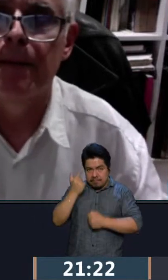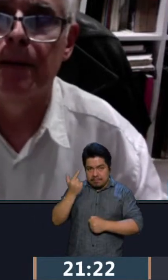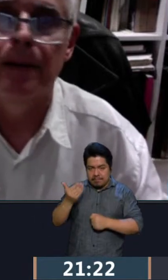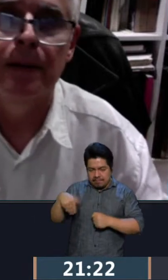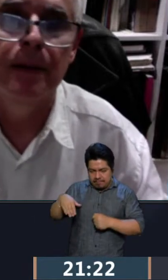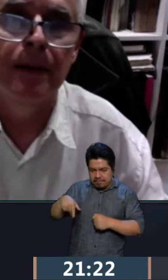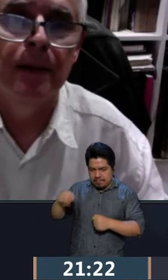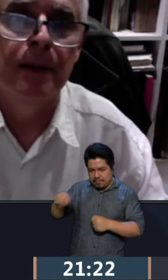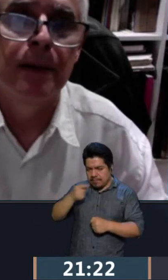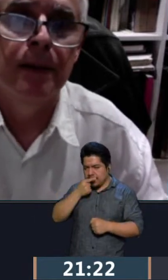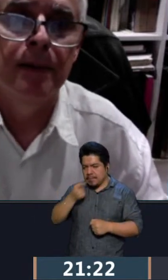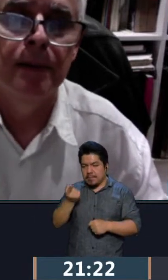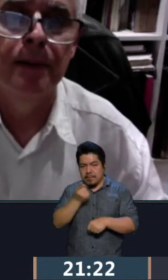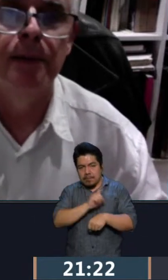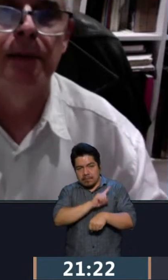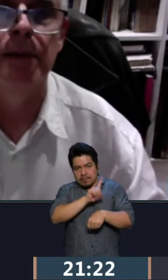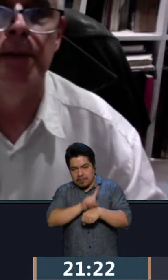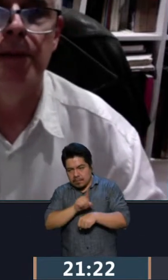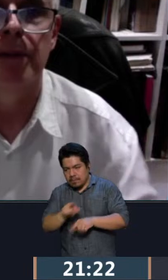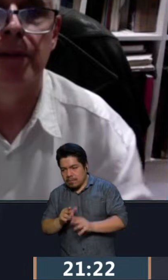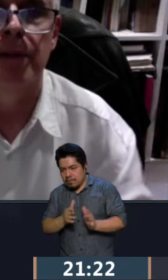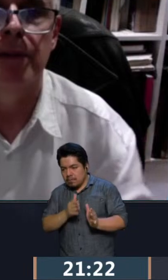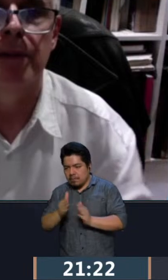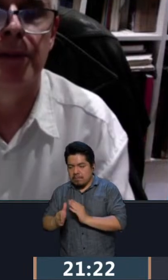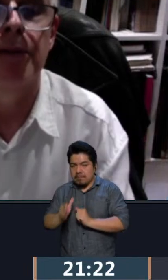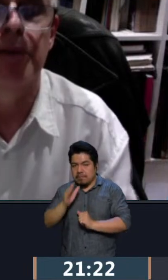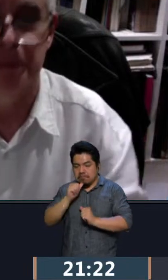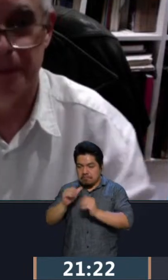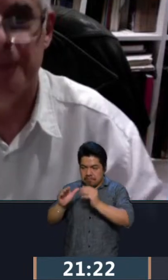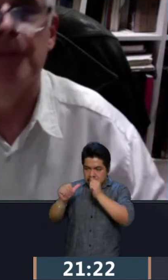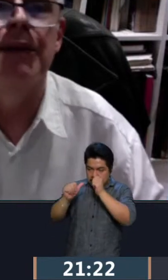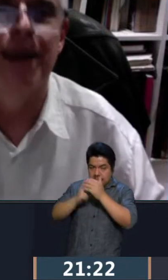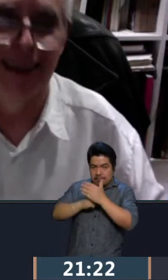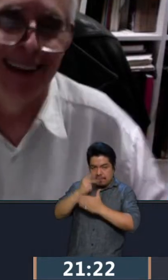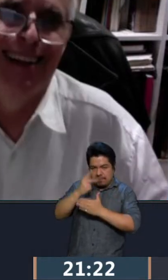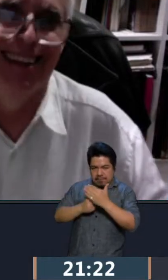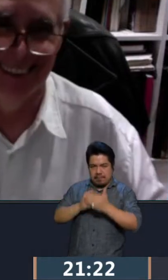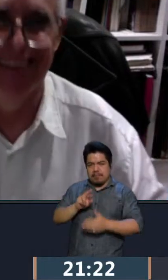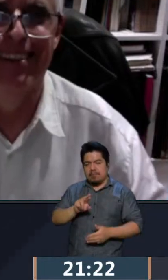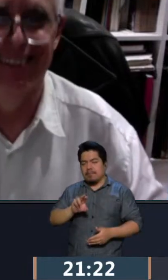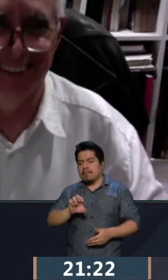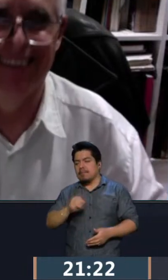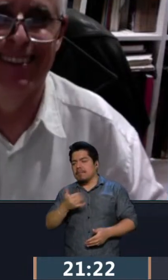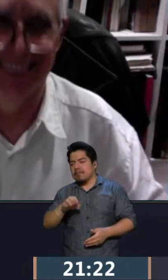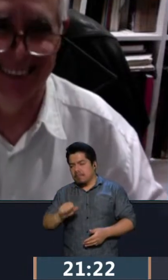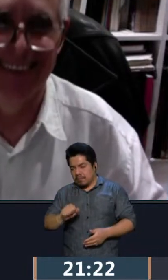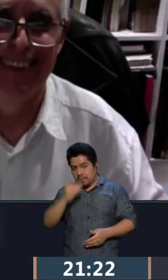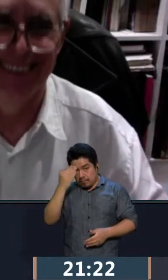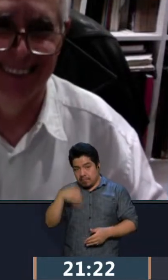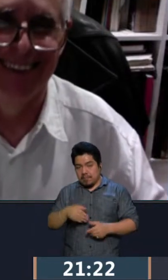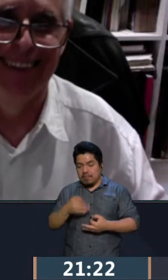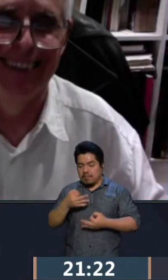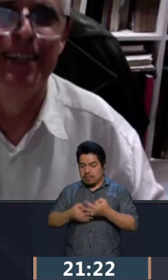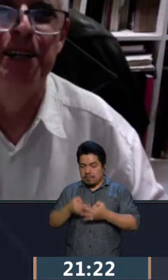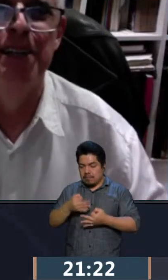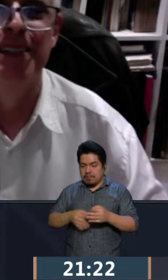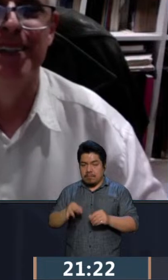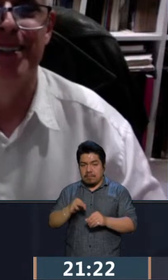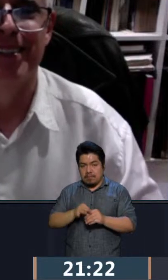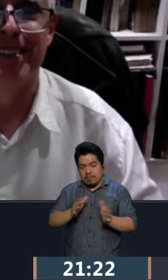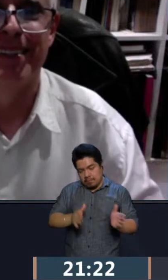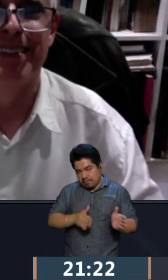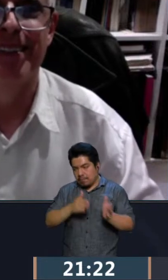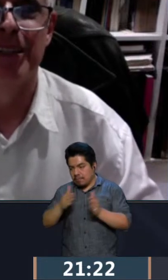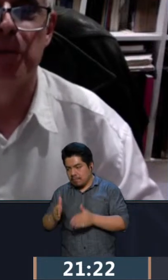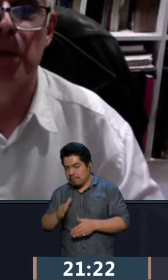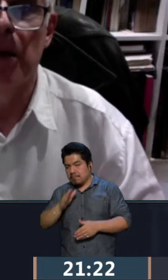en la nota, un día después de que no se pudiera concretar el plan de que Reyes Rodríguez Mondragón se quedara en el Tribunal Electoral hasta después de la